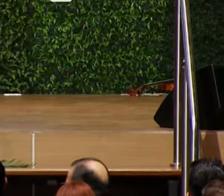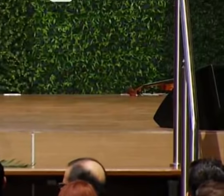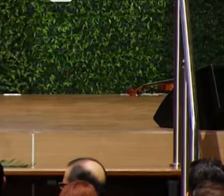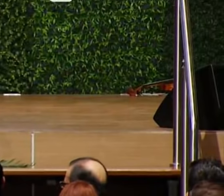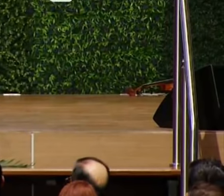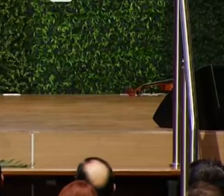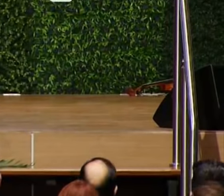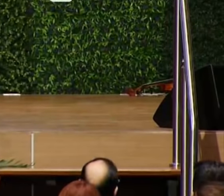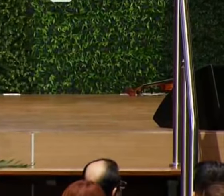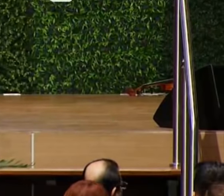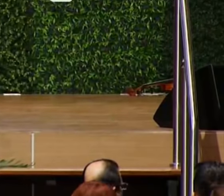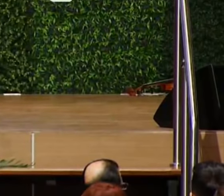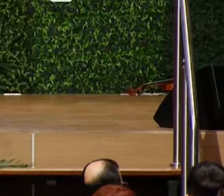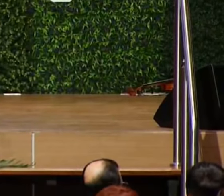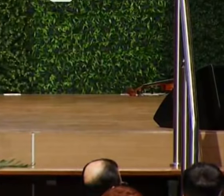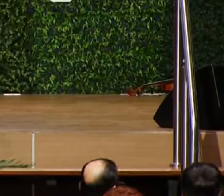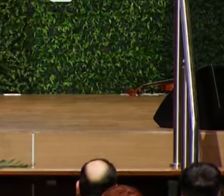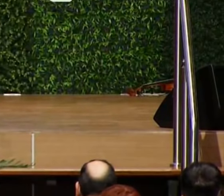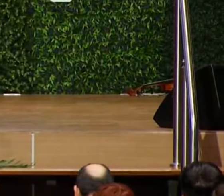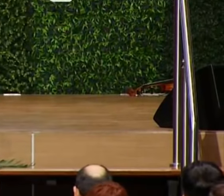Dele un aplauso al rey, por favor.